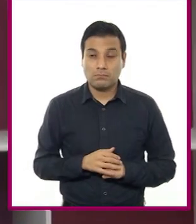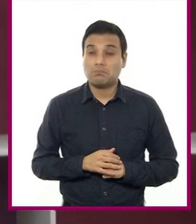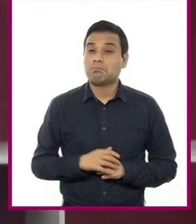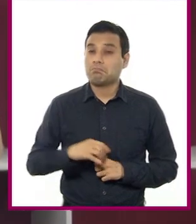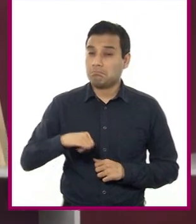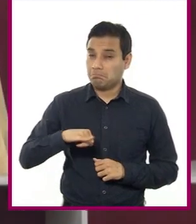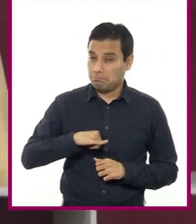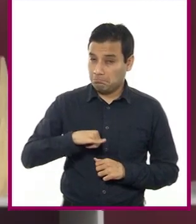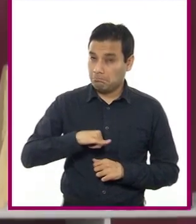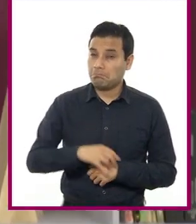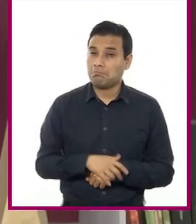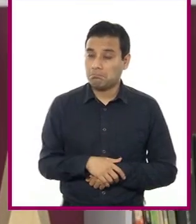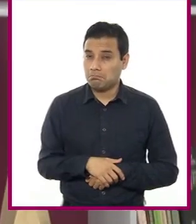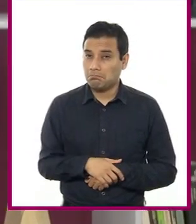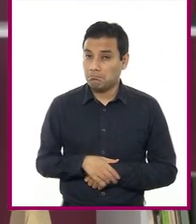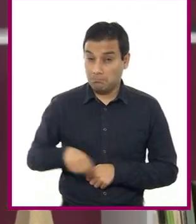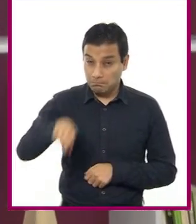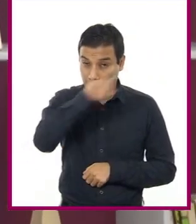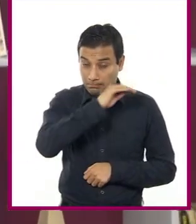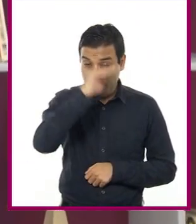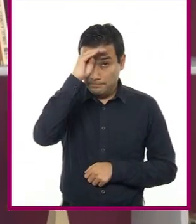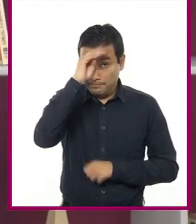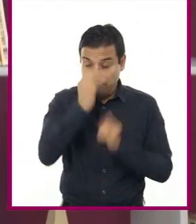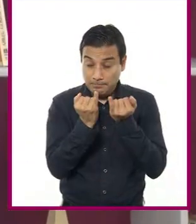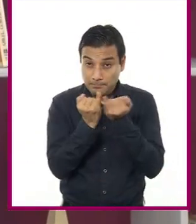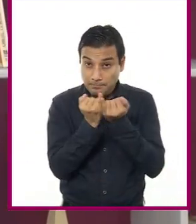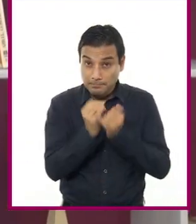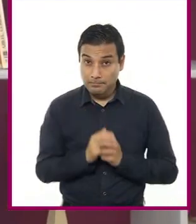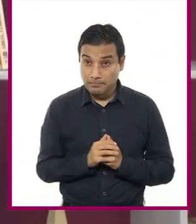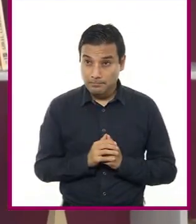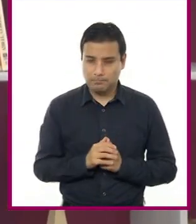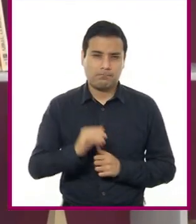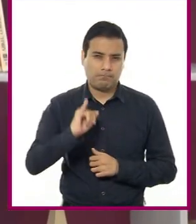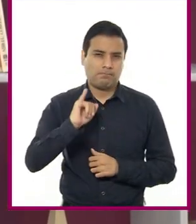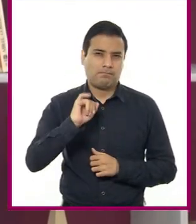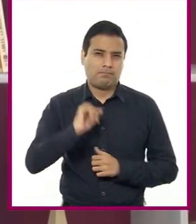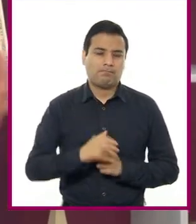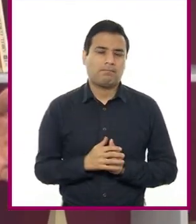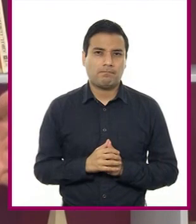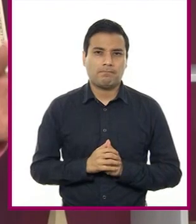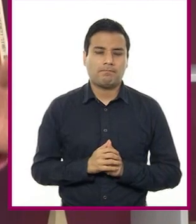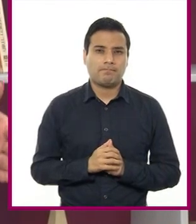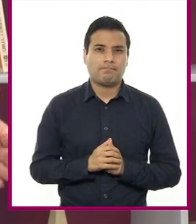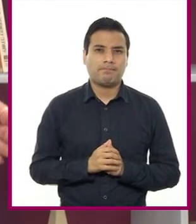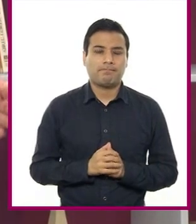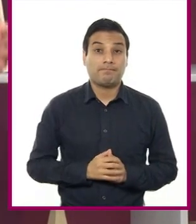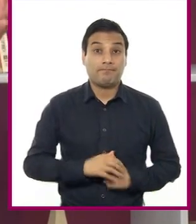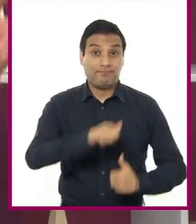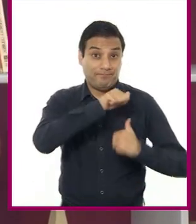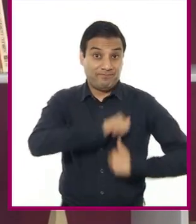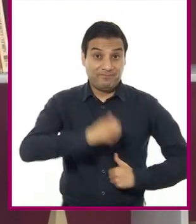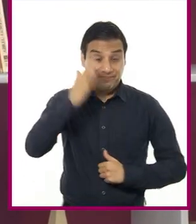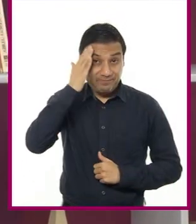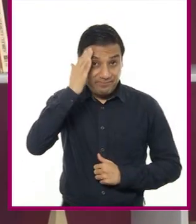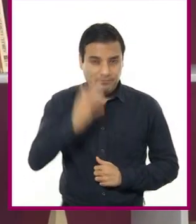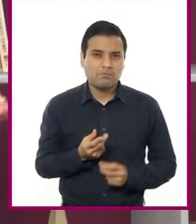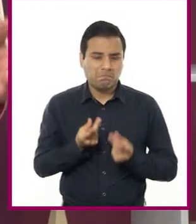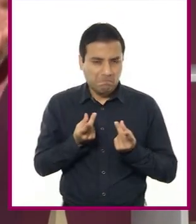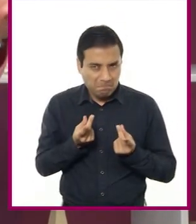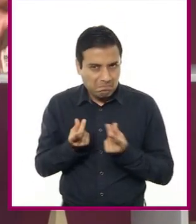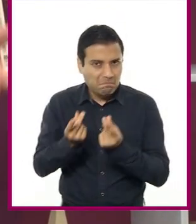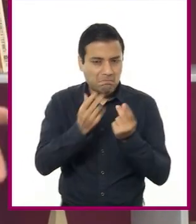apreciación. ¿Coincidieron ustedes? Yo coincido contigo en que la autoridad actúa con